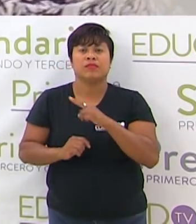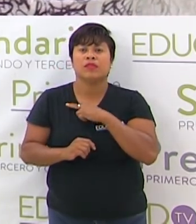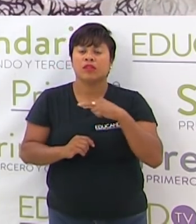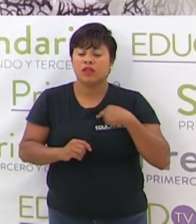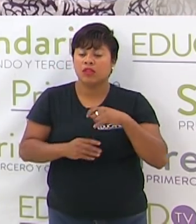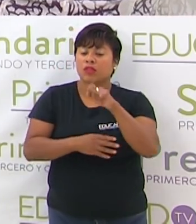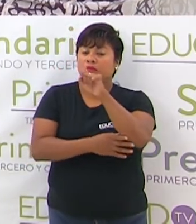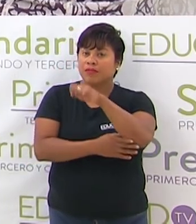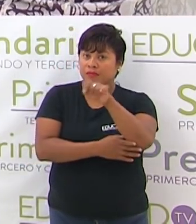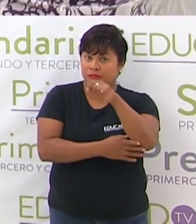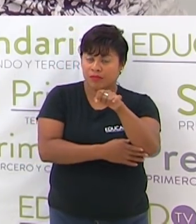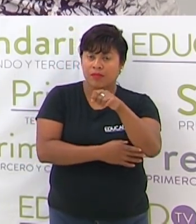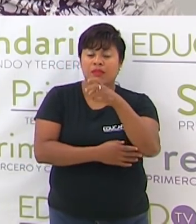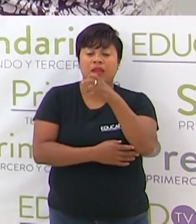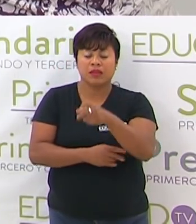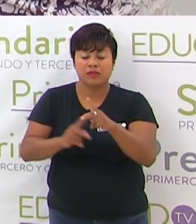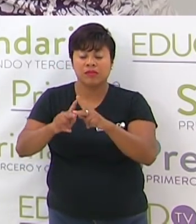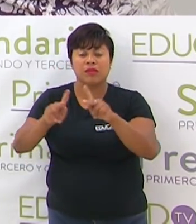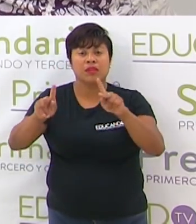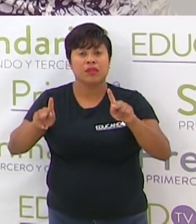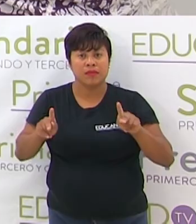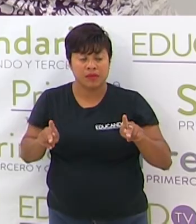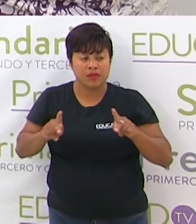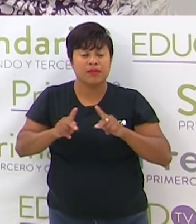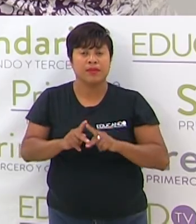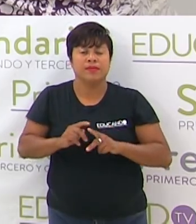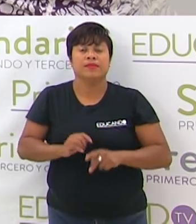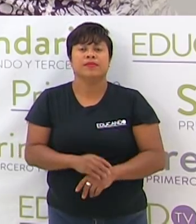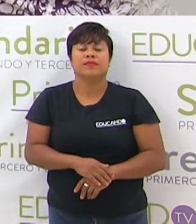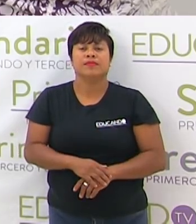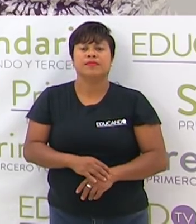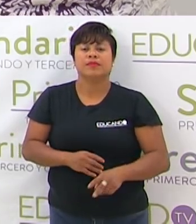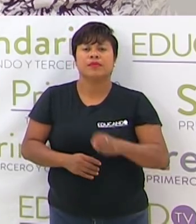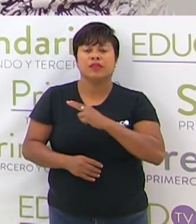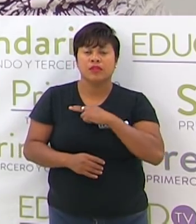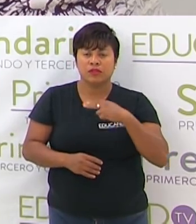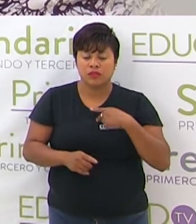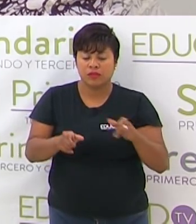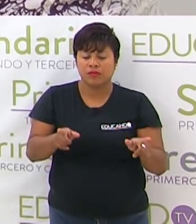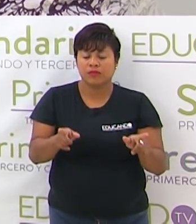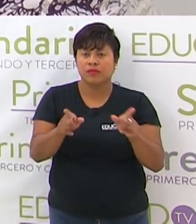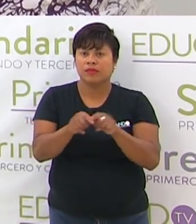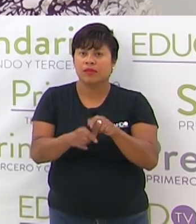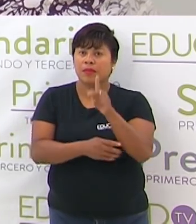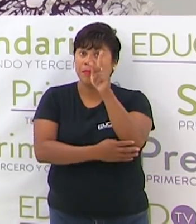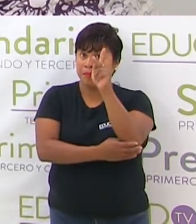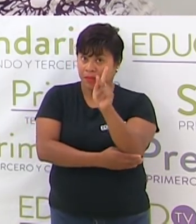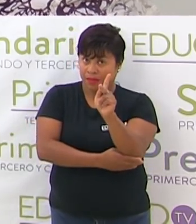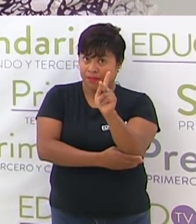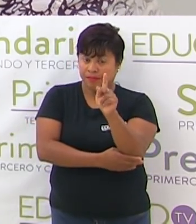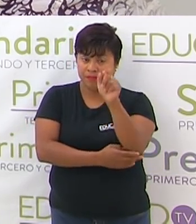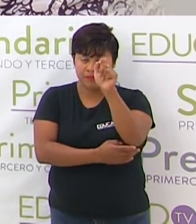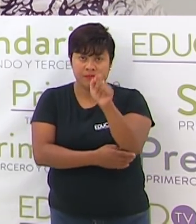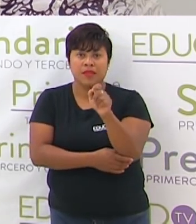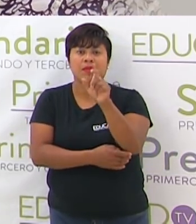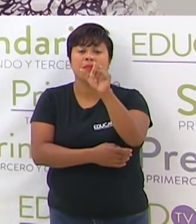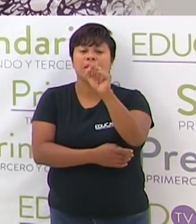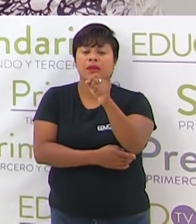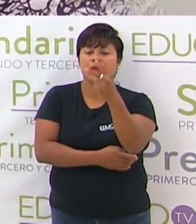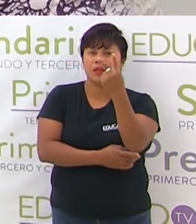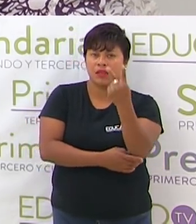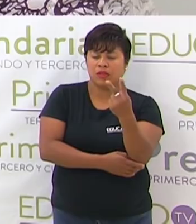Y vamos a escribir que su perímetro, lo vamos a abreviar con una P, es